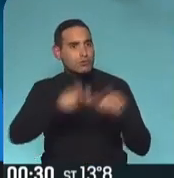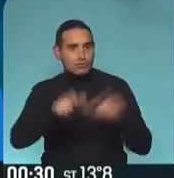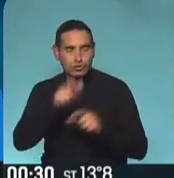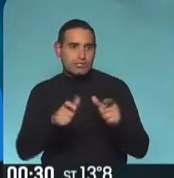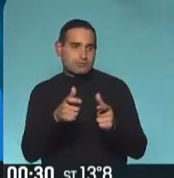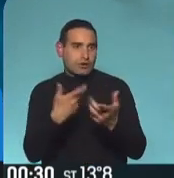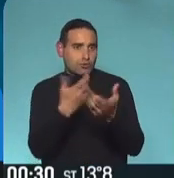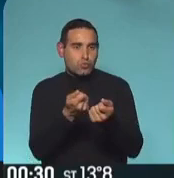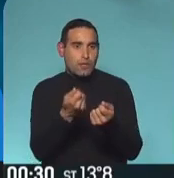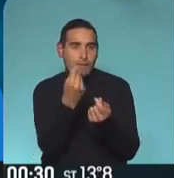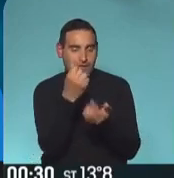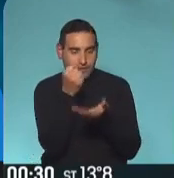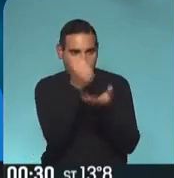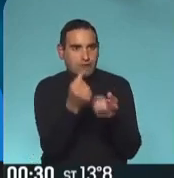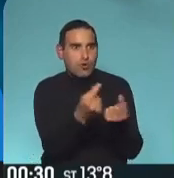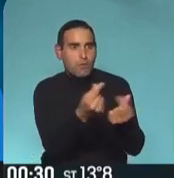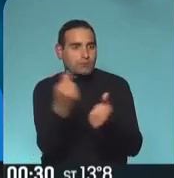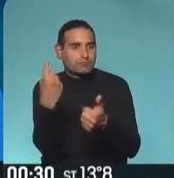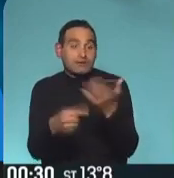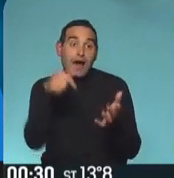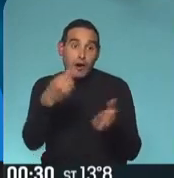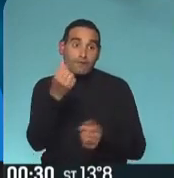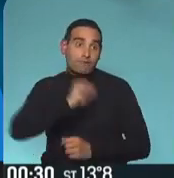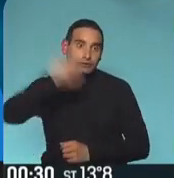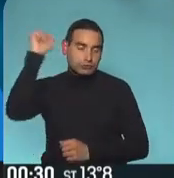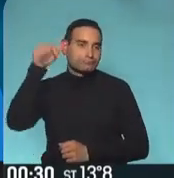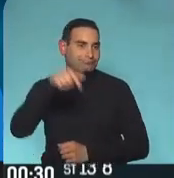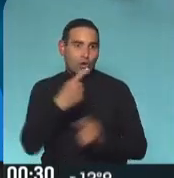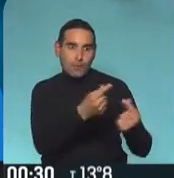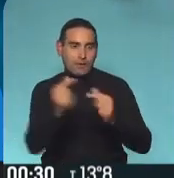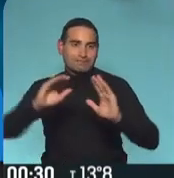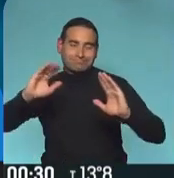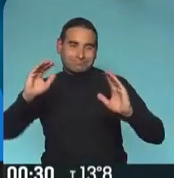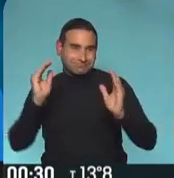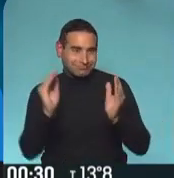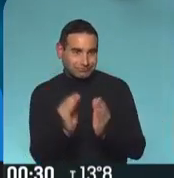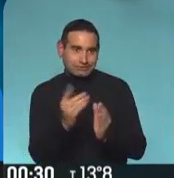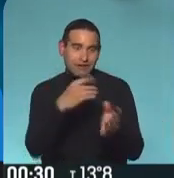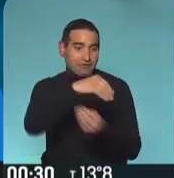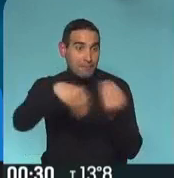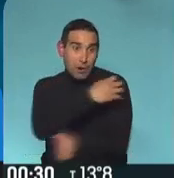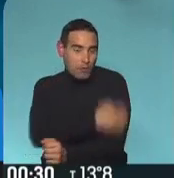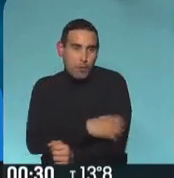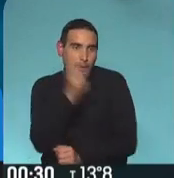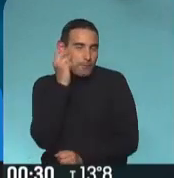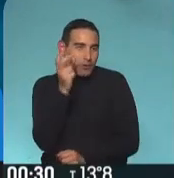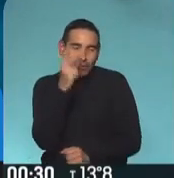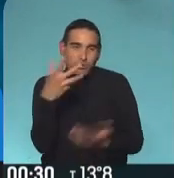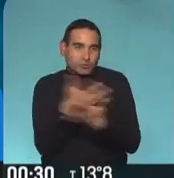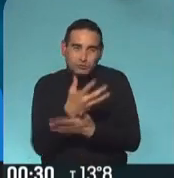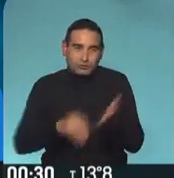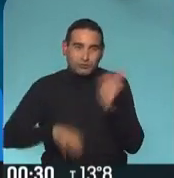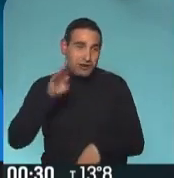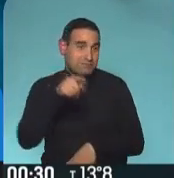puede comprar con esa plata, Mm. que con la inflación obviamente se redujo y eso perjudica sobre todo a las familias más pobres, que son además las que